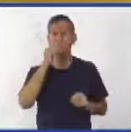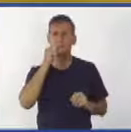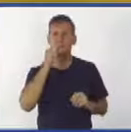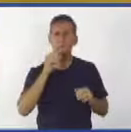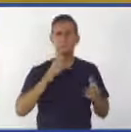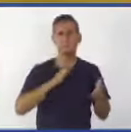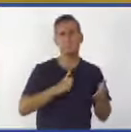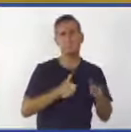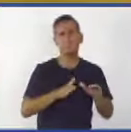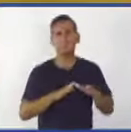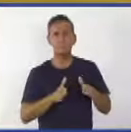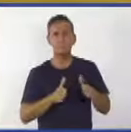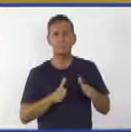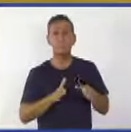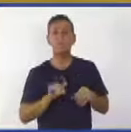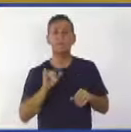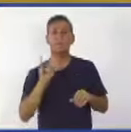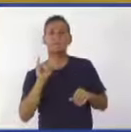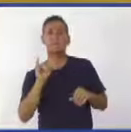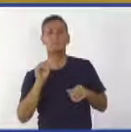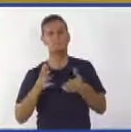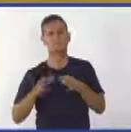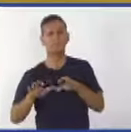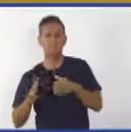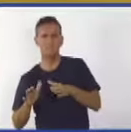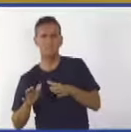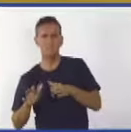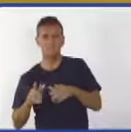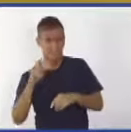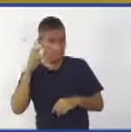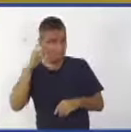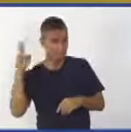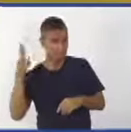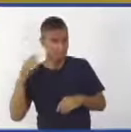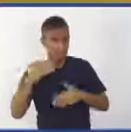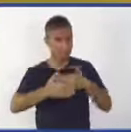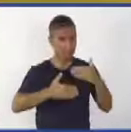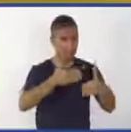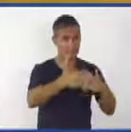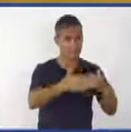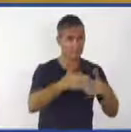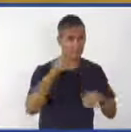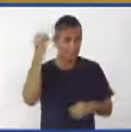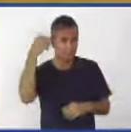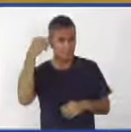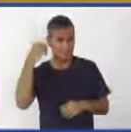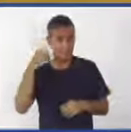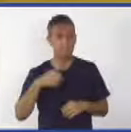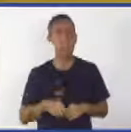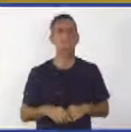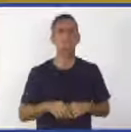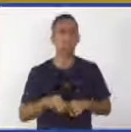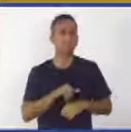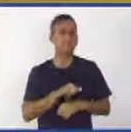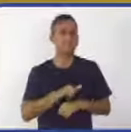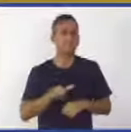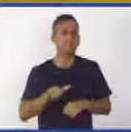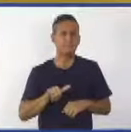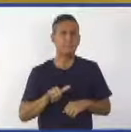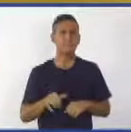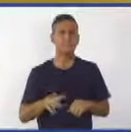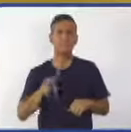o irregulares recuerden el procedimiento para determinarlo muy bien y por supuesto van a